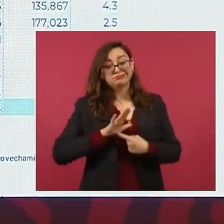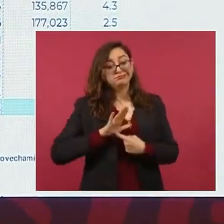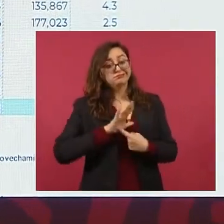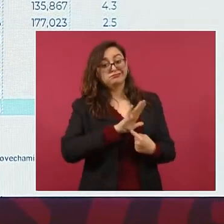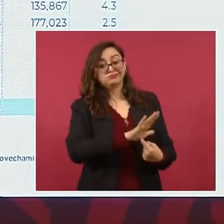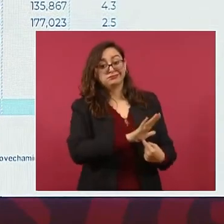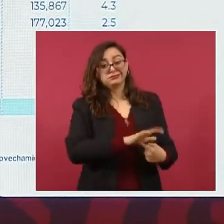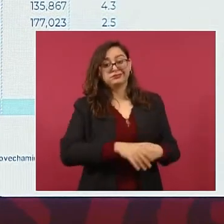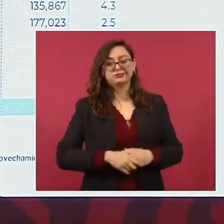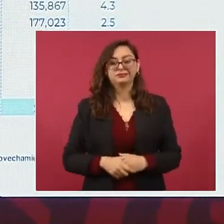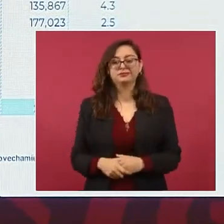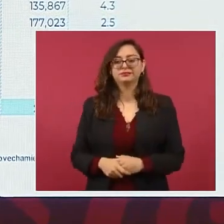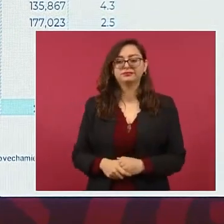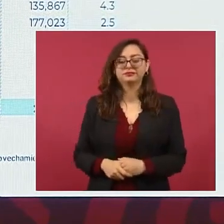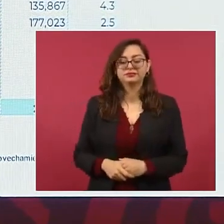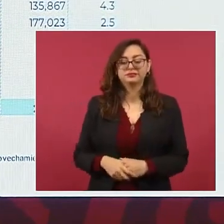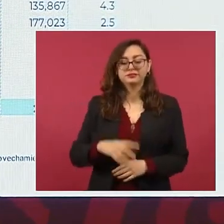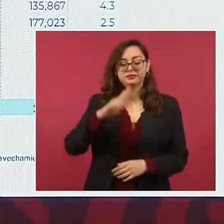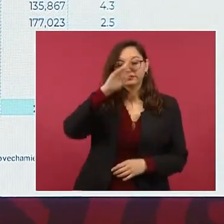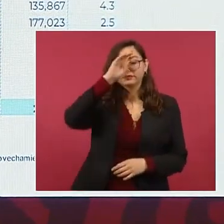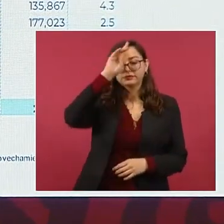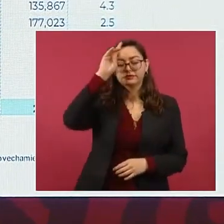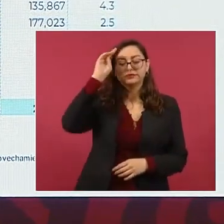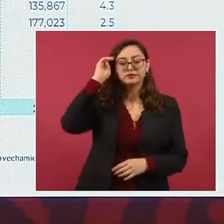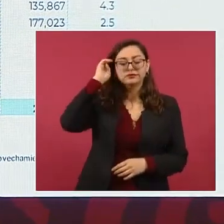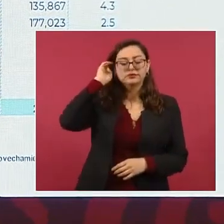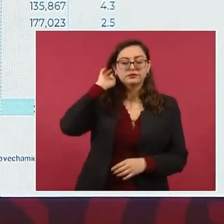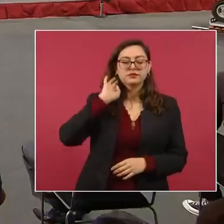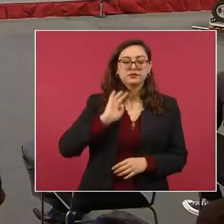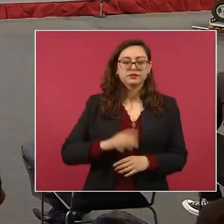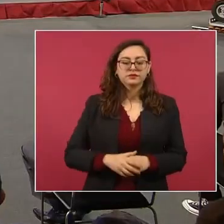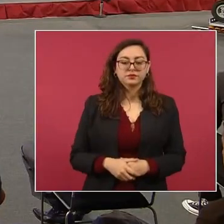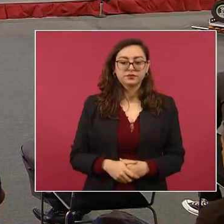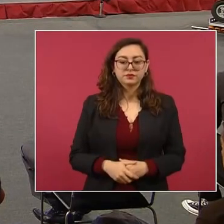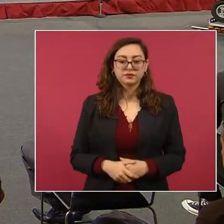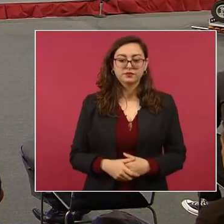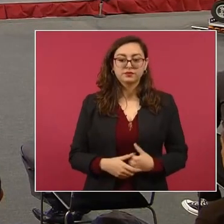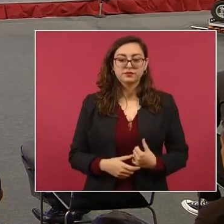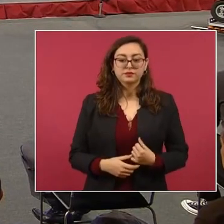deteniendo el crecimiento, ¿no? Y no tienes lo de